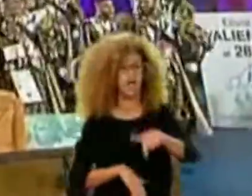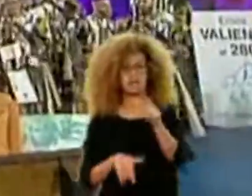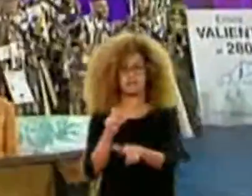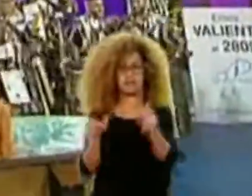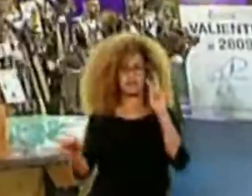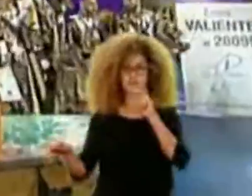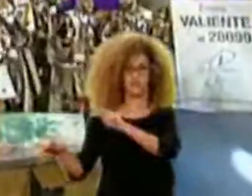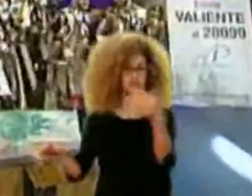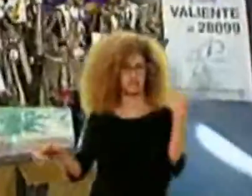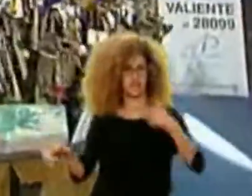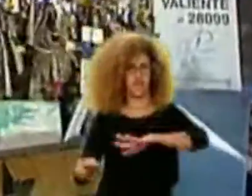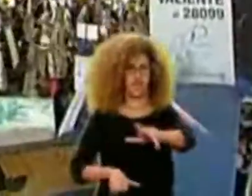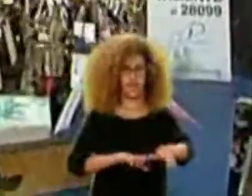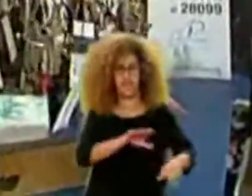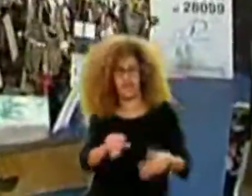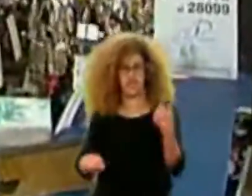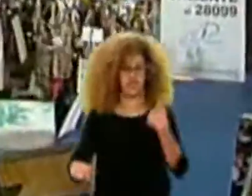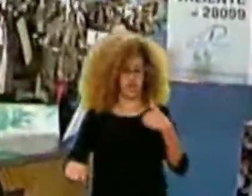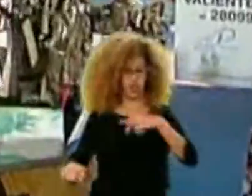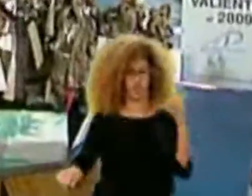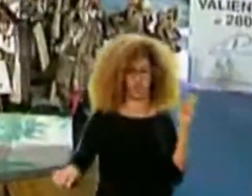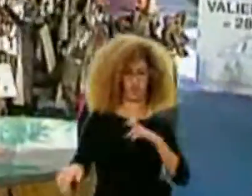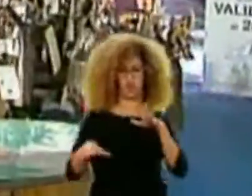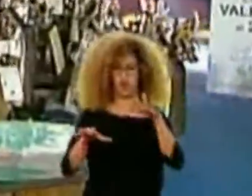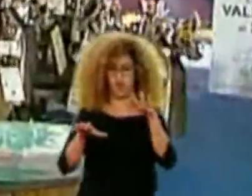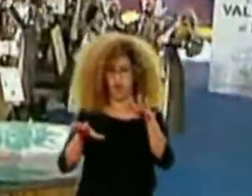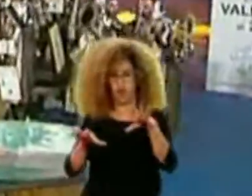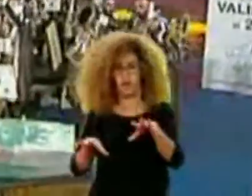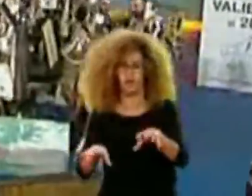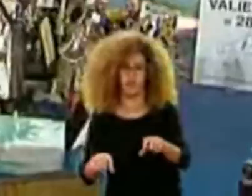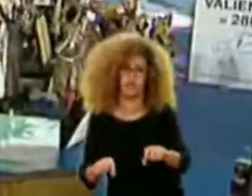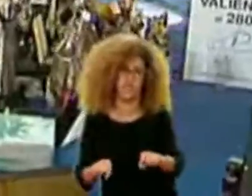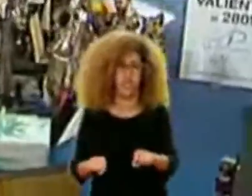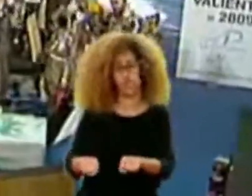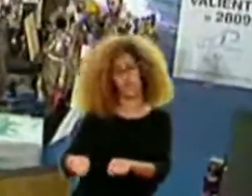muchos que son saqueadores. Antes de llegar estos